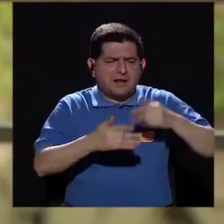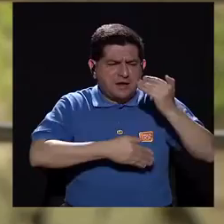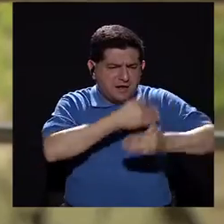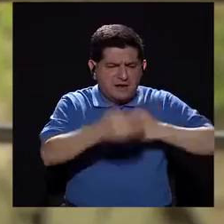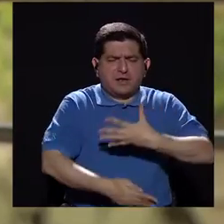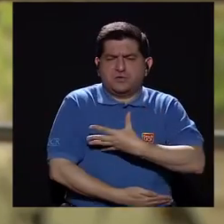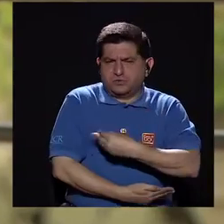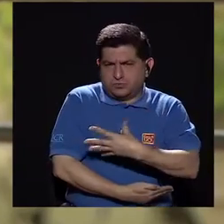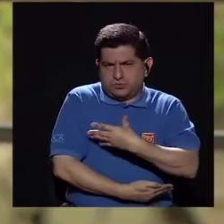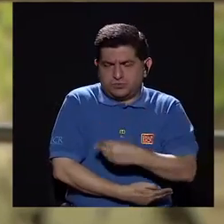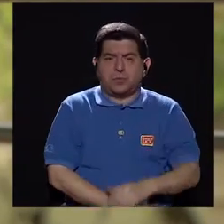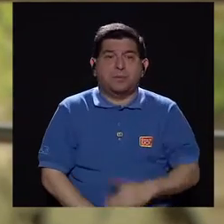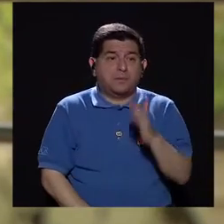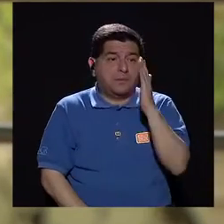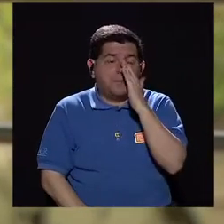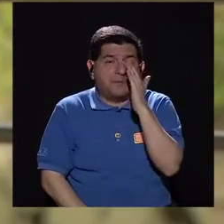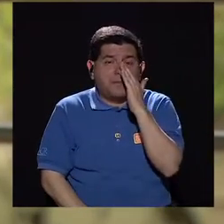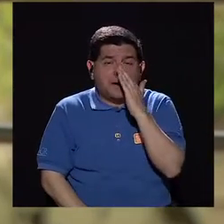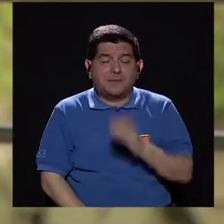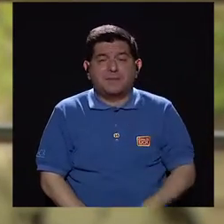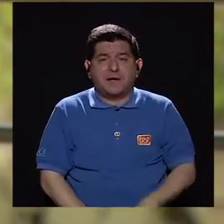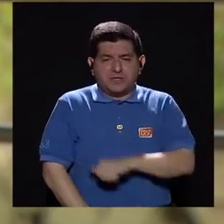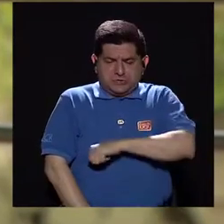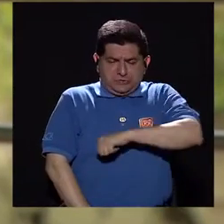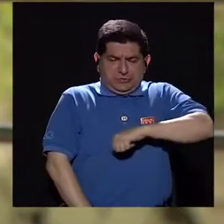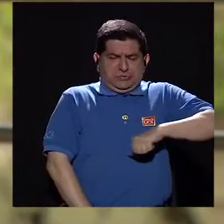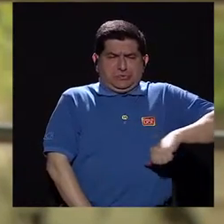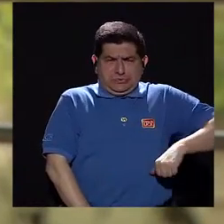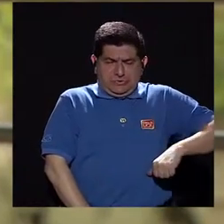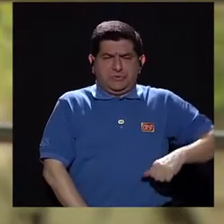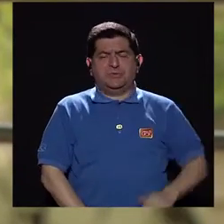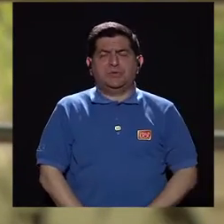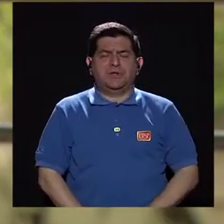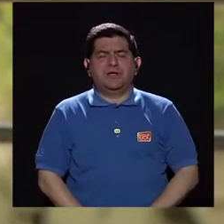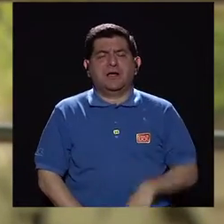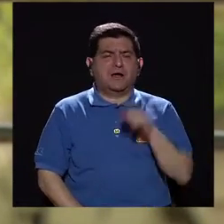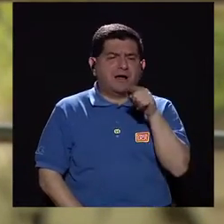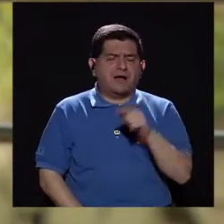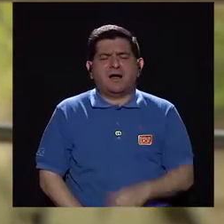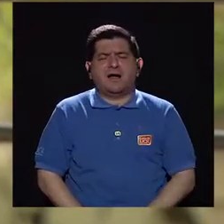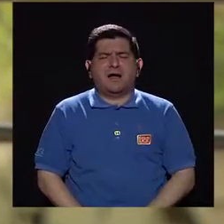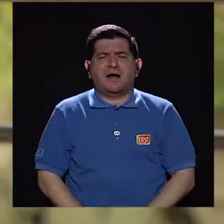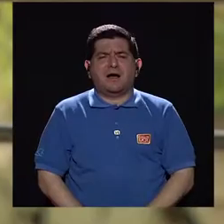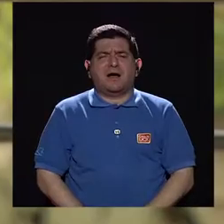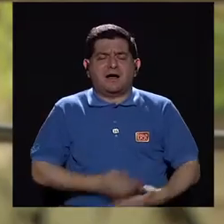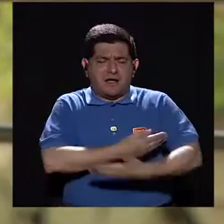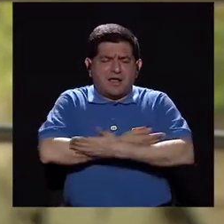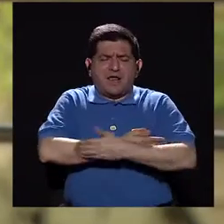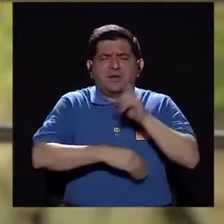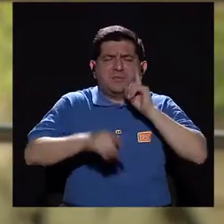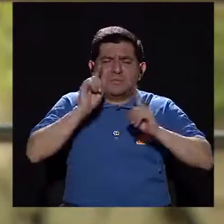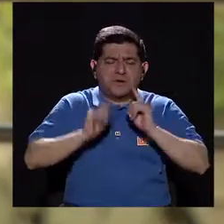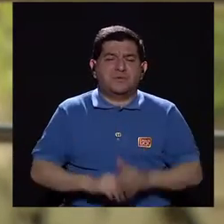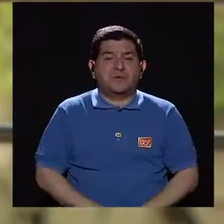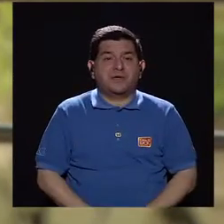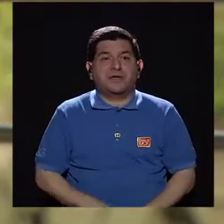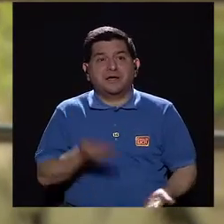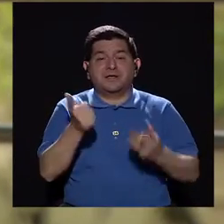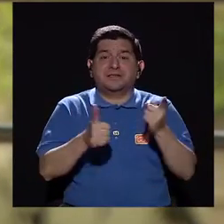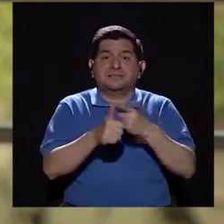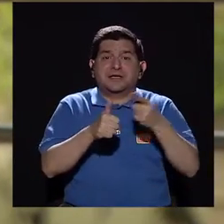al inicio del proceso de lactancia materna. Una mamá con una cesárea, que su bebé llora, ojalá